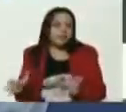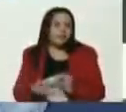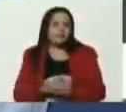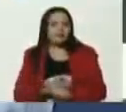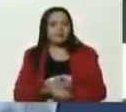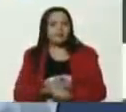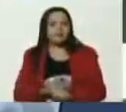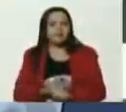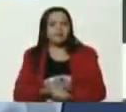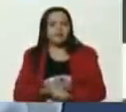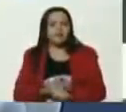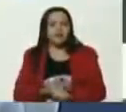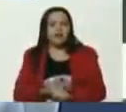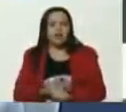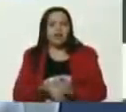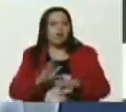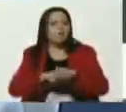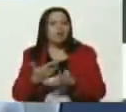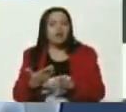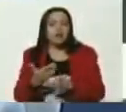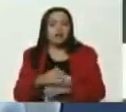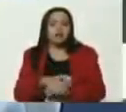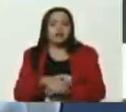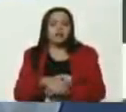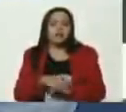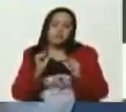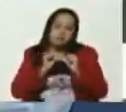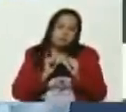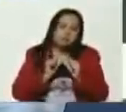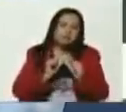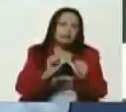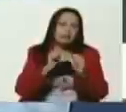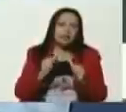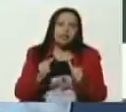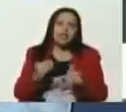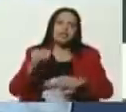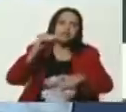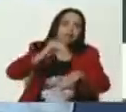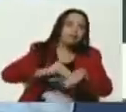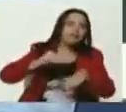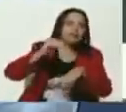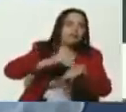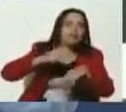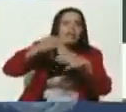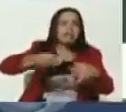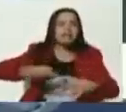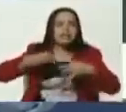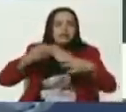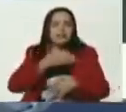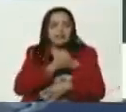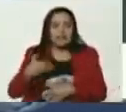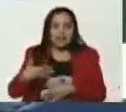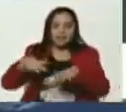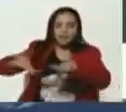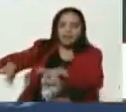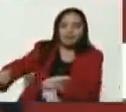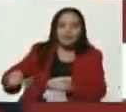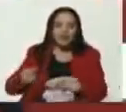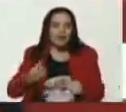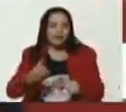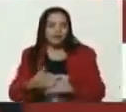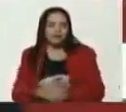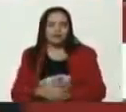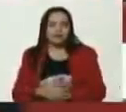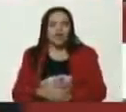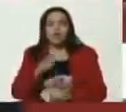Porque ellos van a insistir, querido hermano embajador, queridos hermanos, van a insistir. No se van a quedar con los